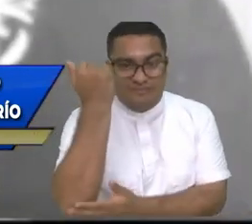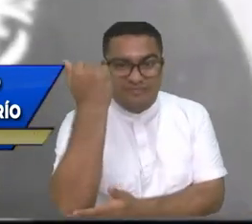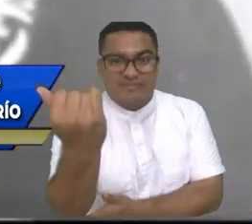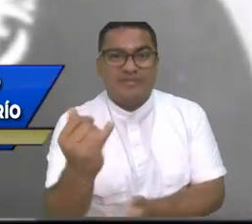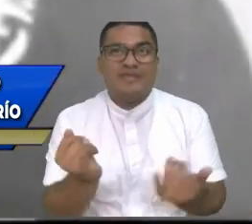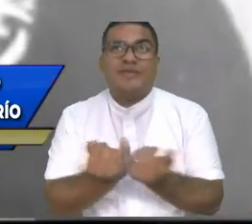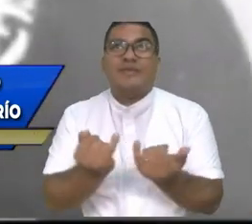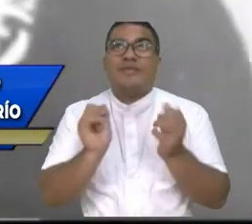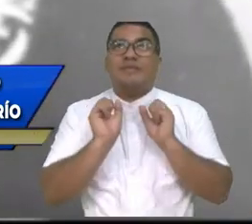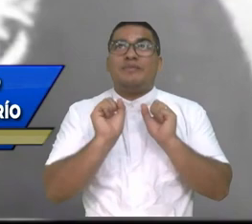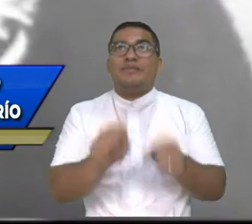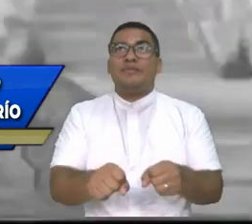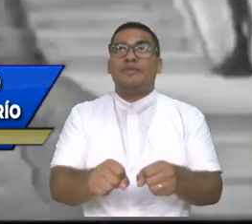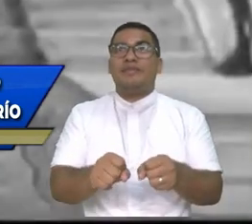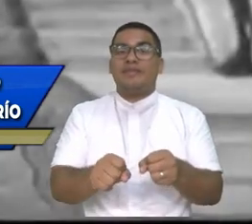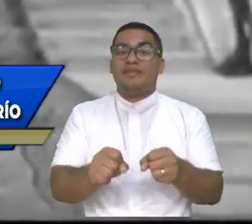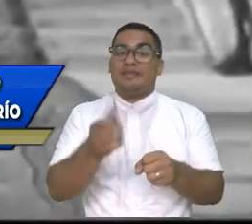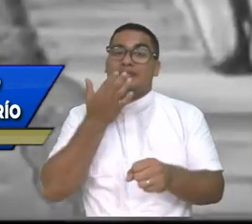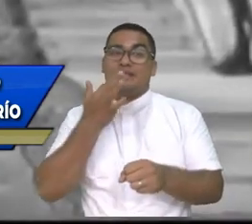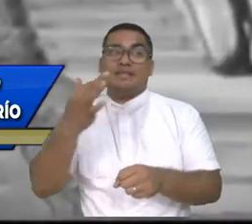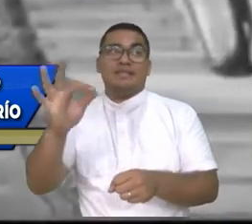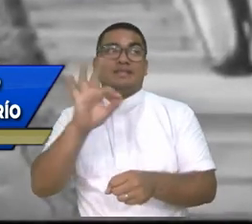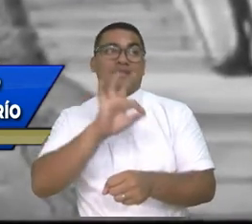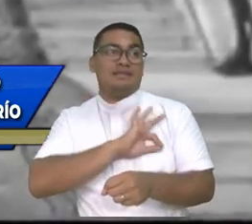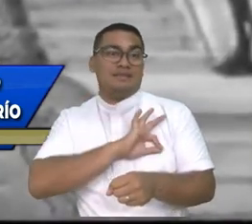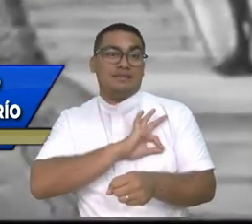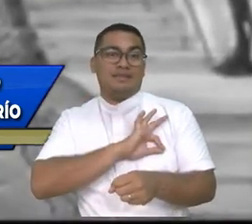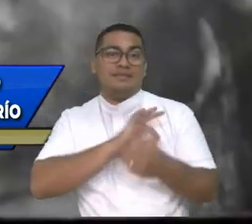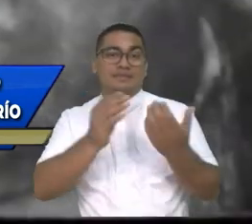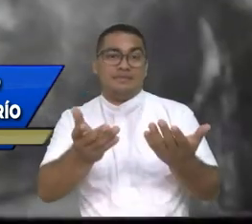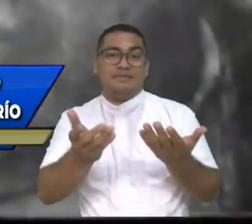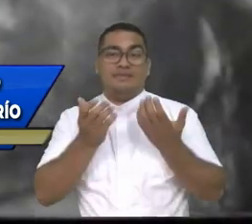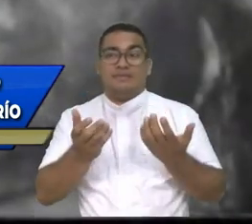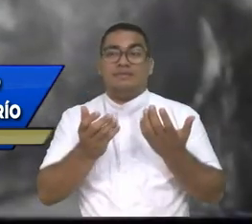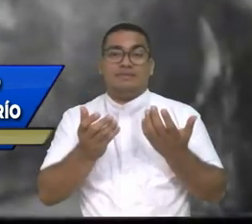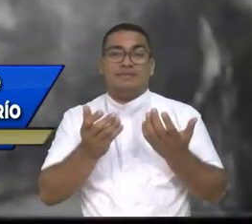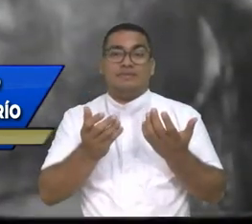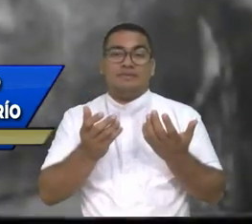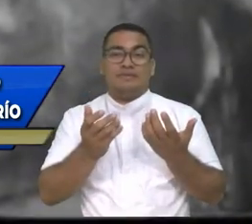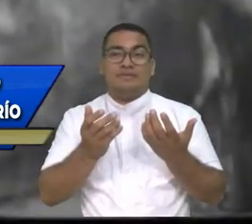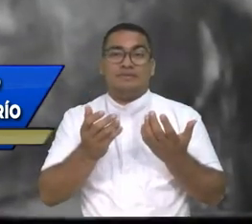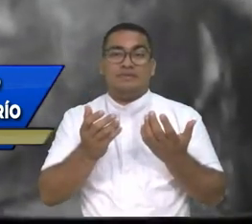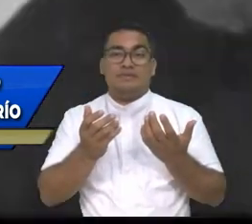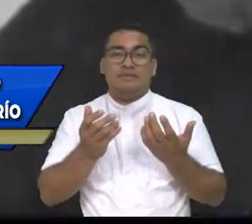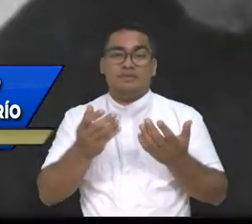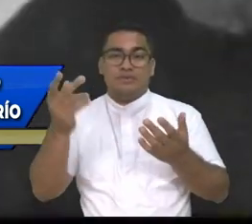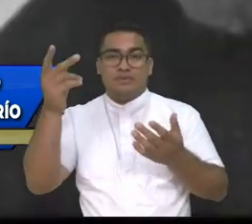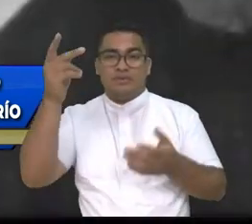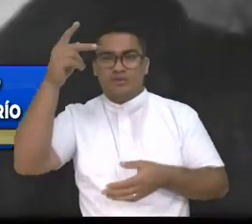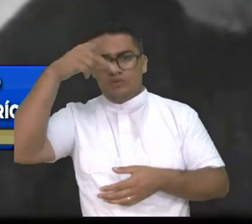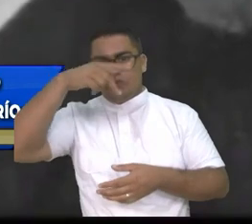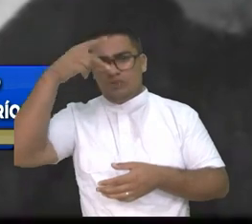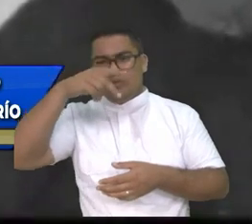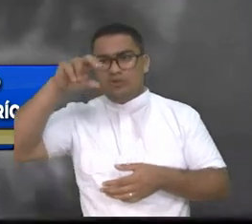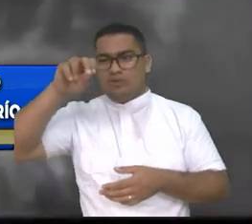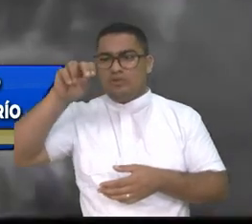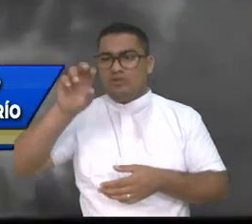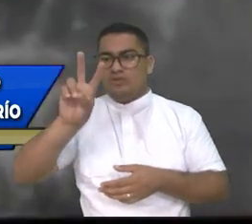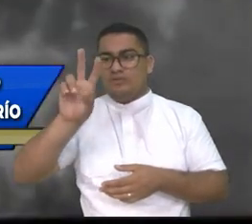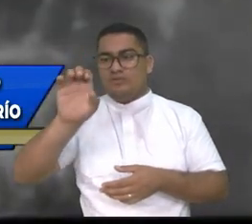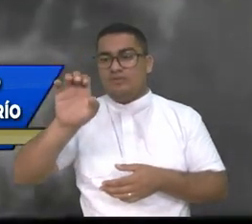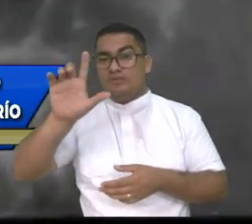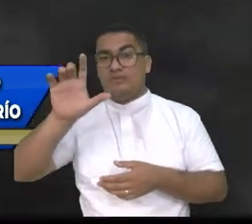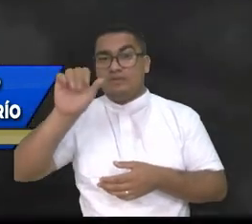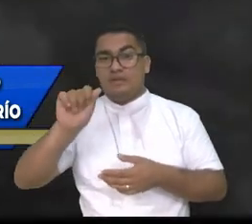enorme. También en Chile quiso penetrar en la novela con poco éxito,